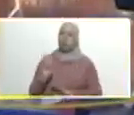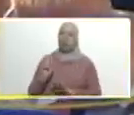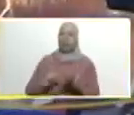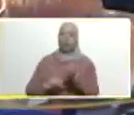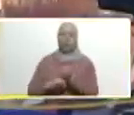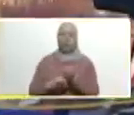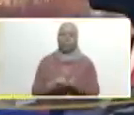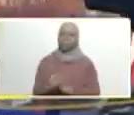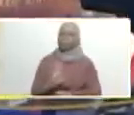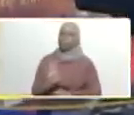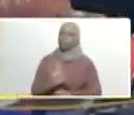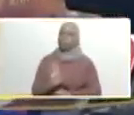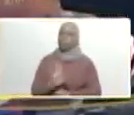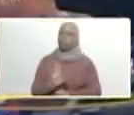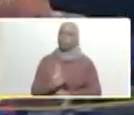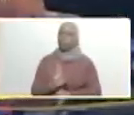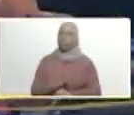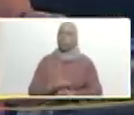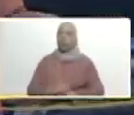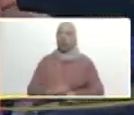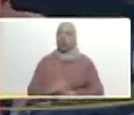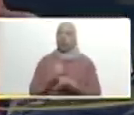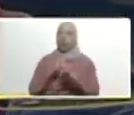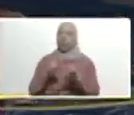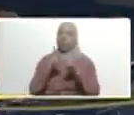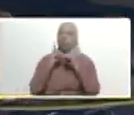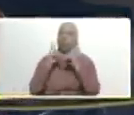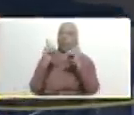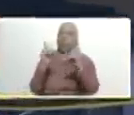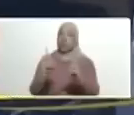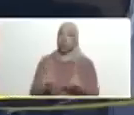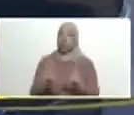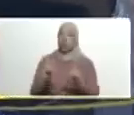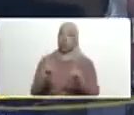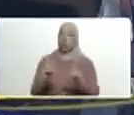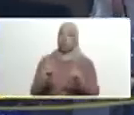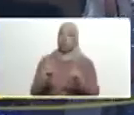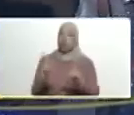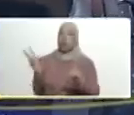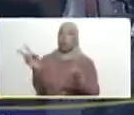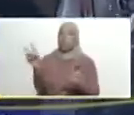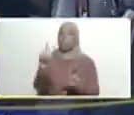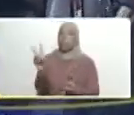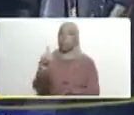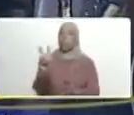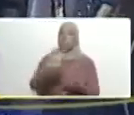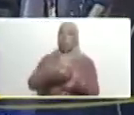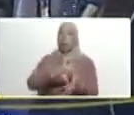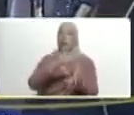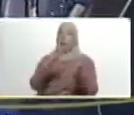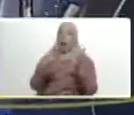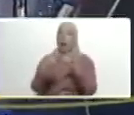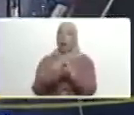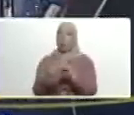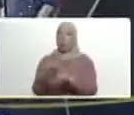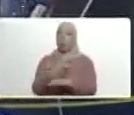sufrió por la decisión de que debía haber un cambio de